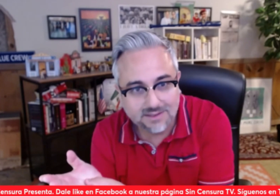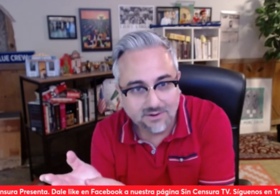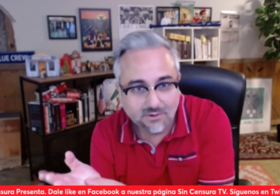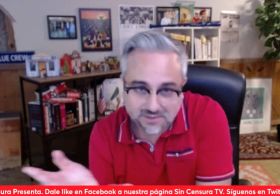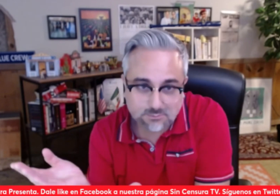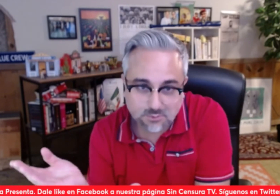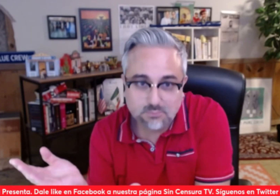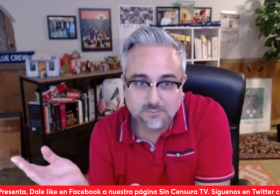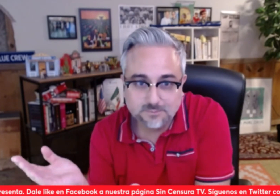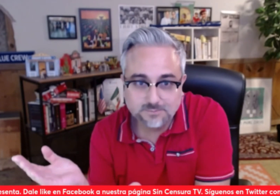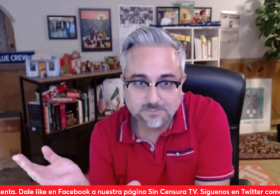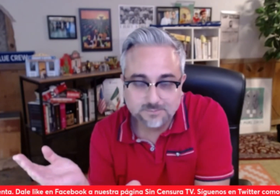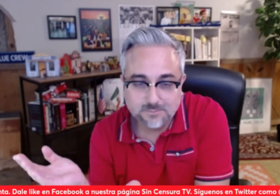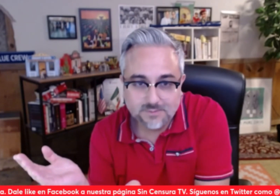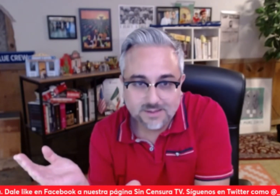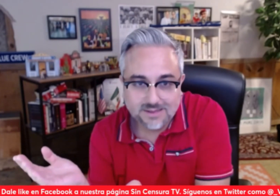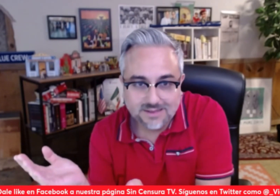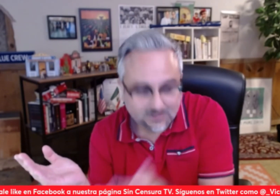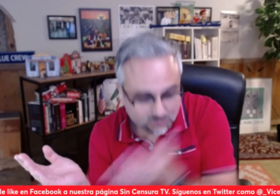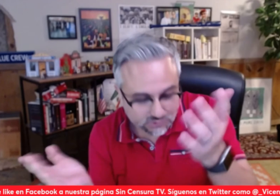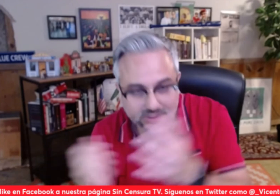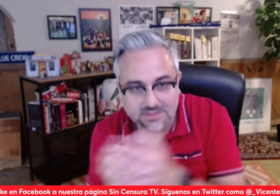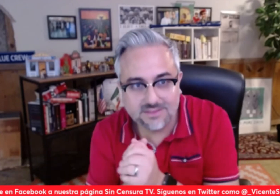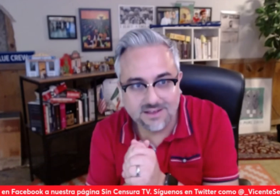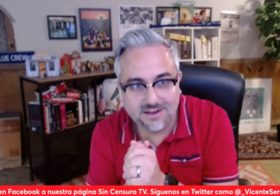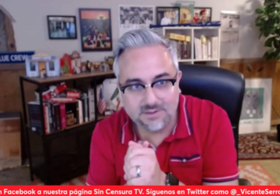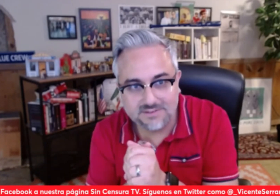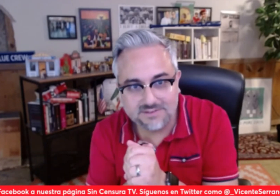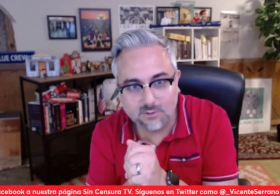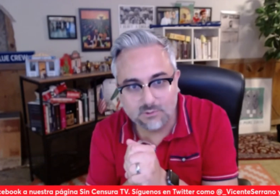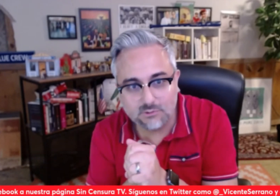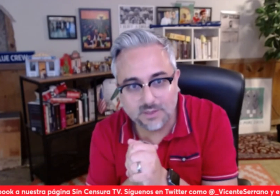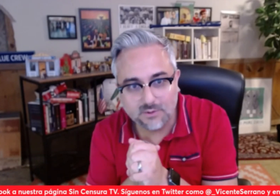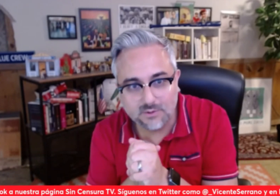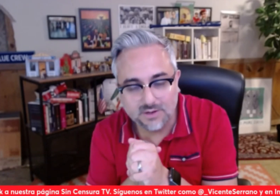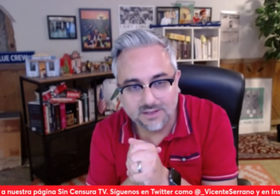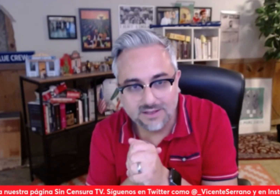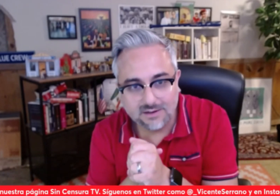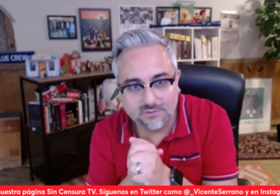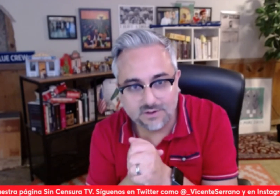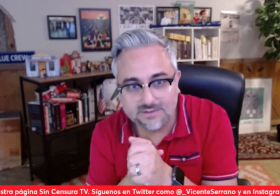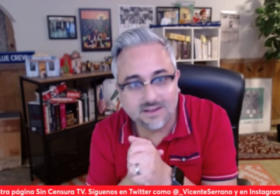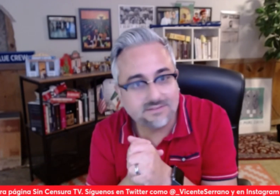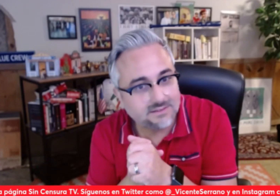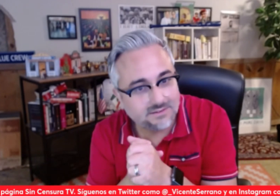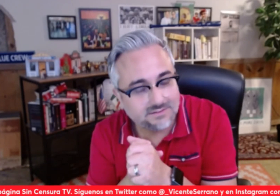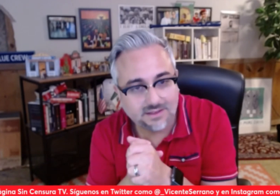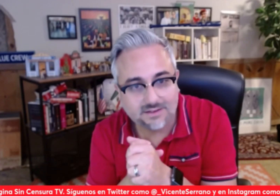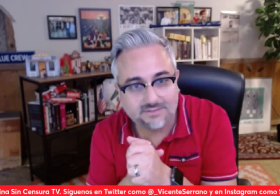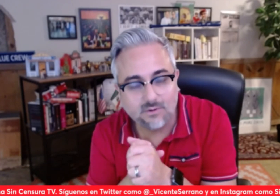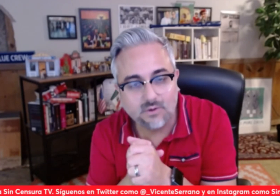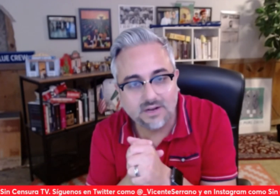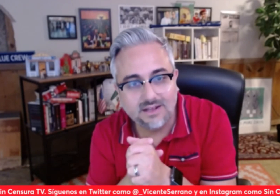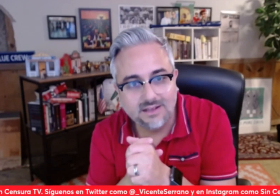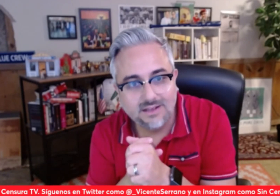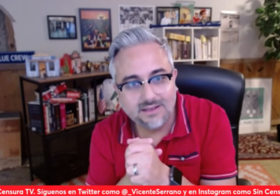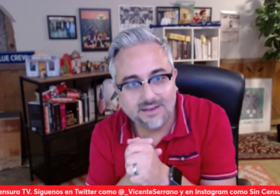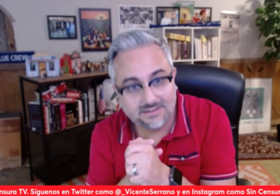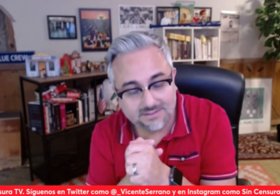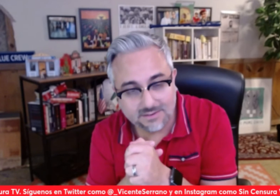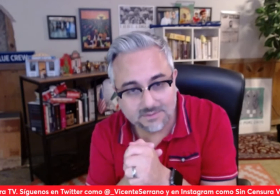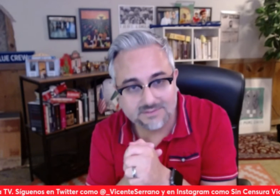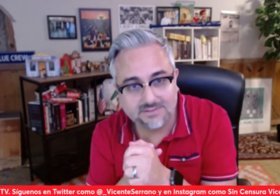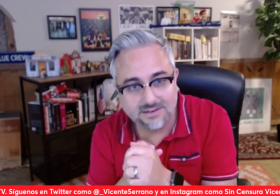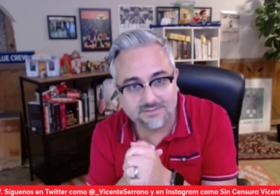Miami o quién pompó. Escuche usted al presidente López Obrador referirse a la sentencia de García Luna y